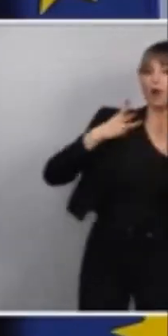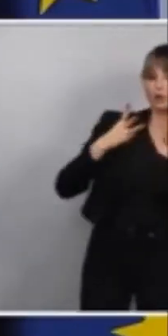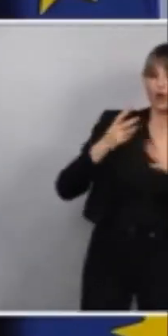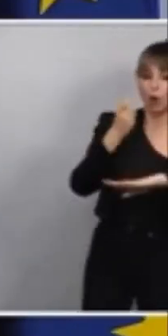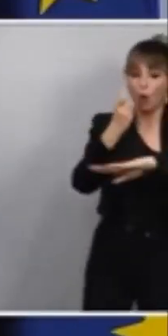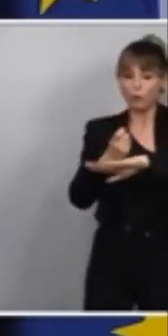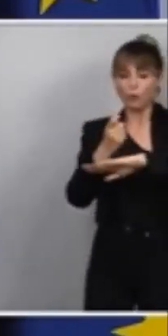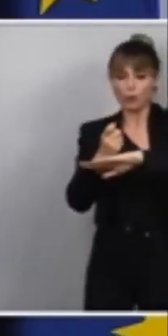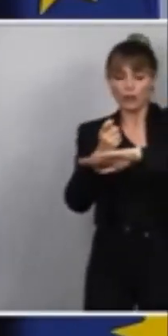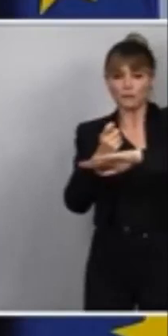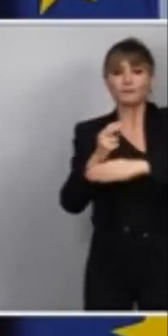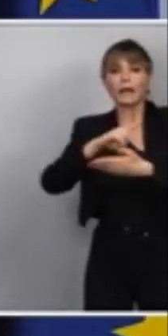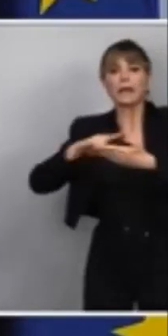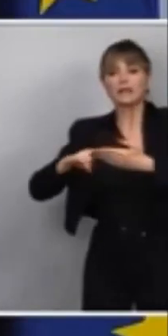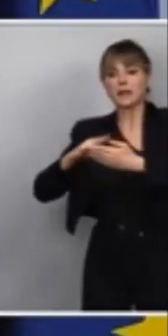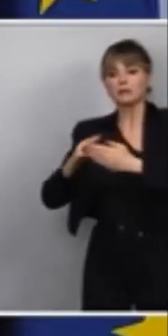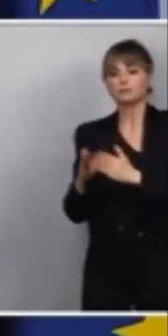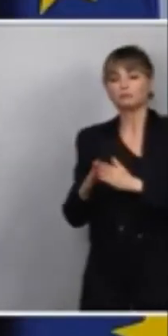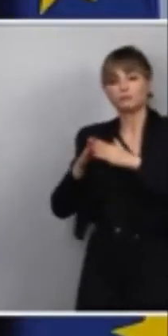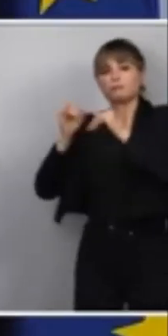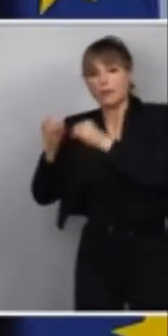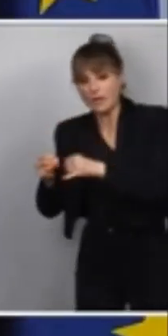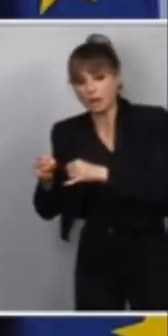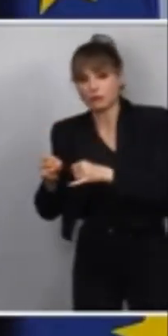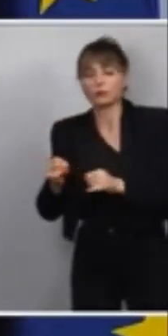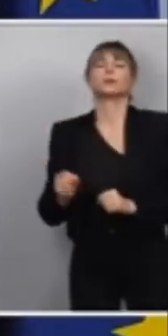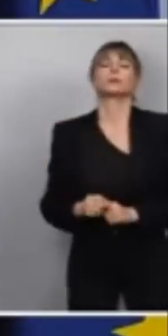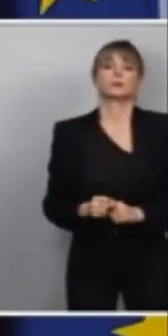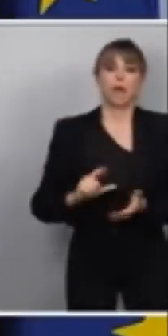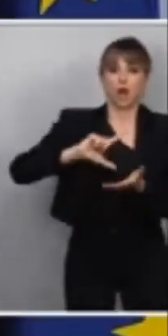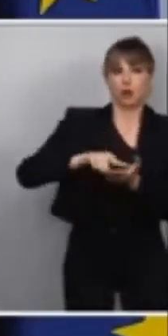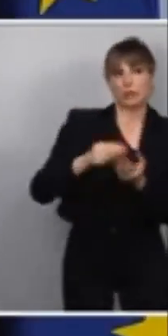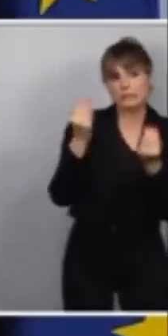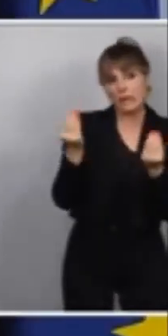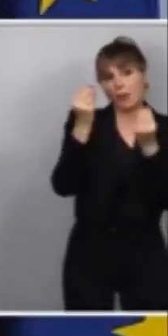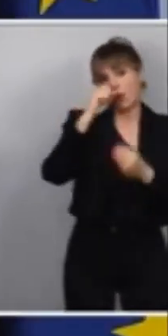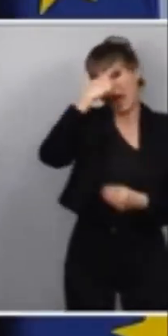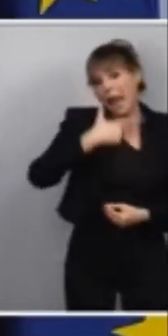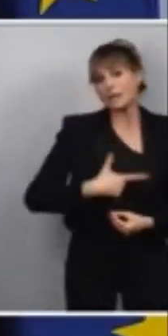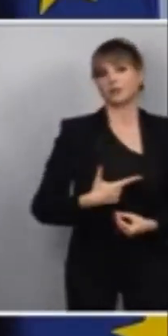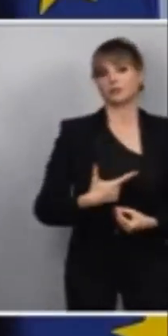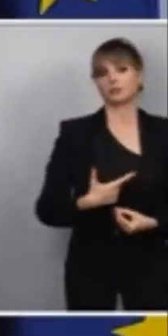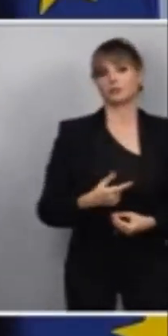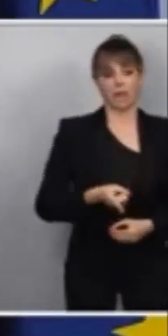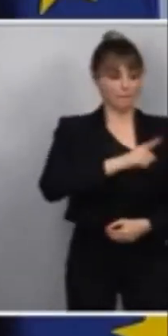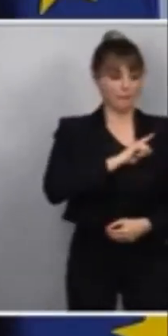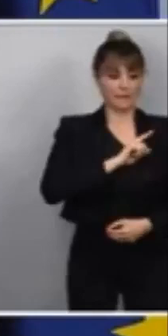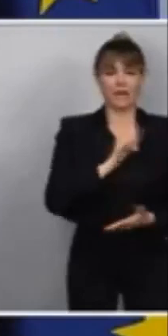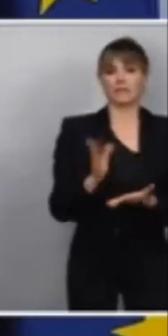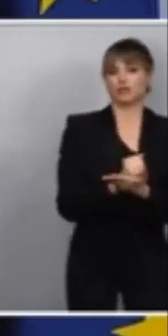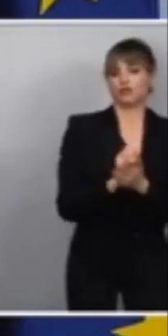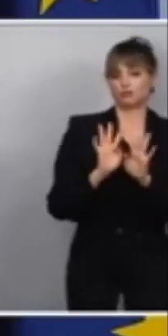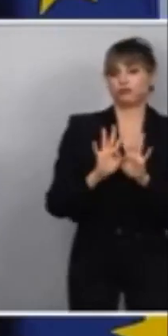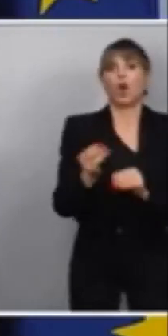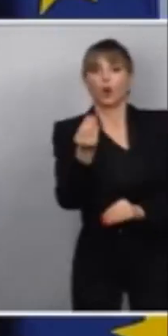buque Galicia que supone un alivio en la carga logística piensen ustedes que todos estos militares tienen que